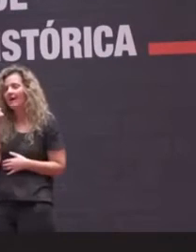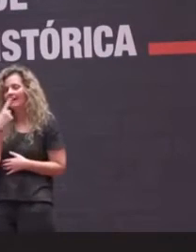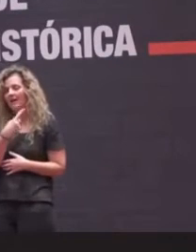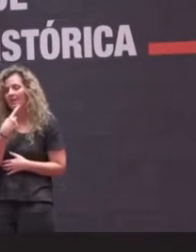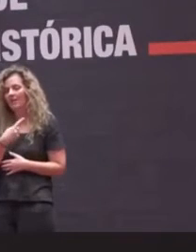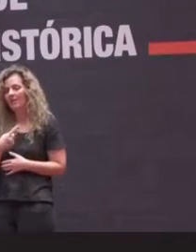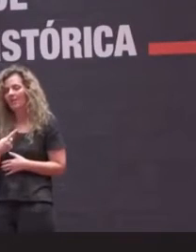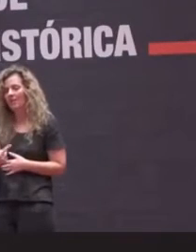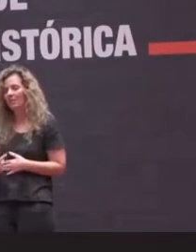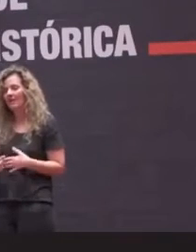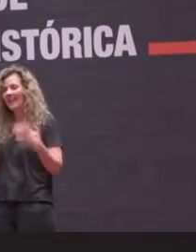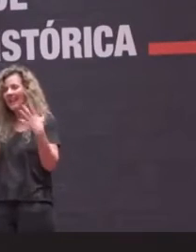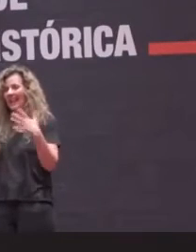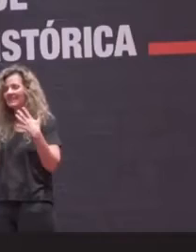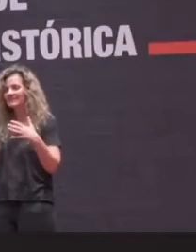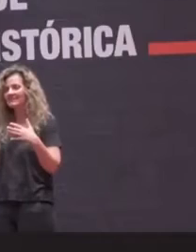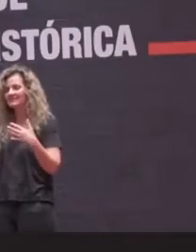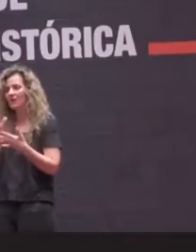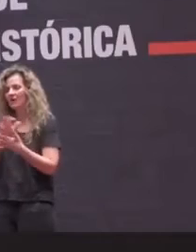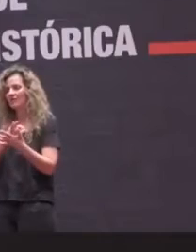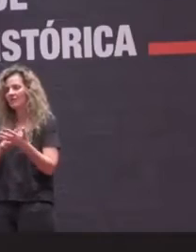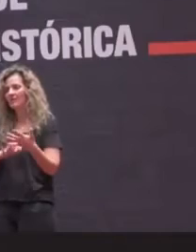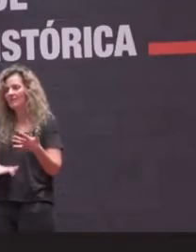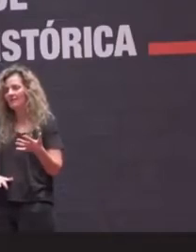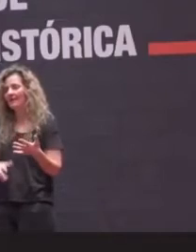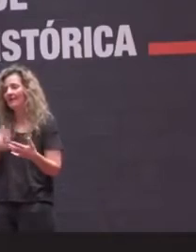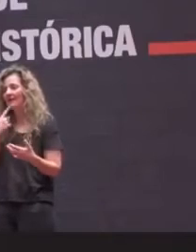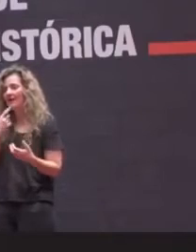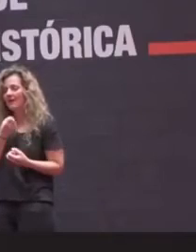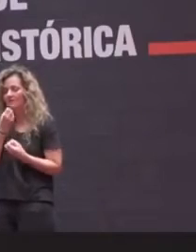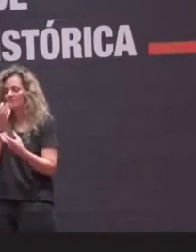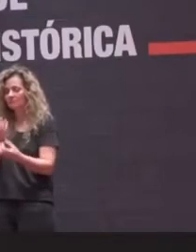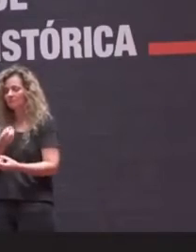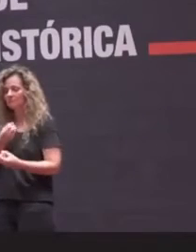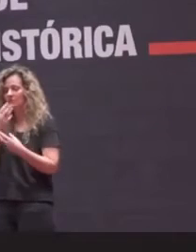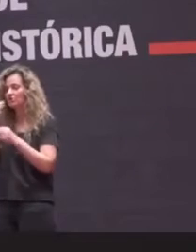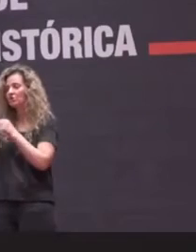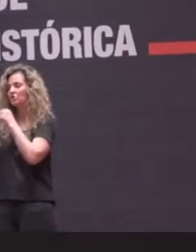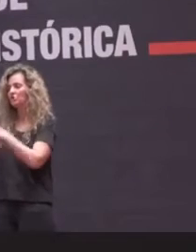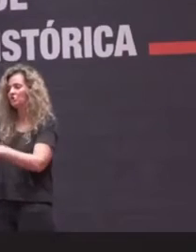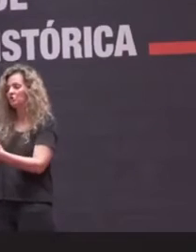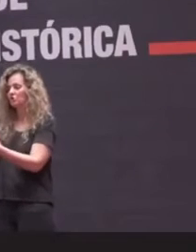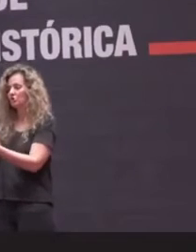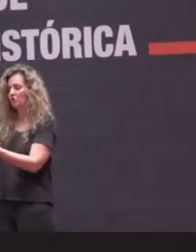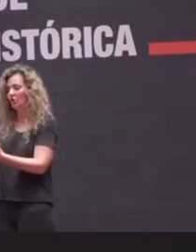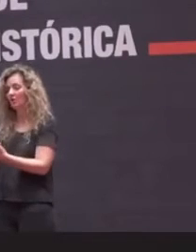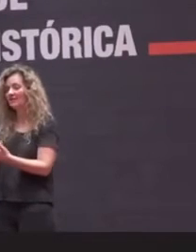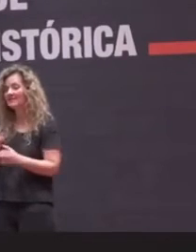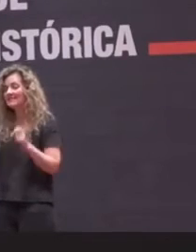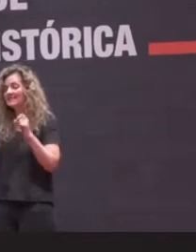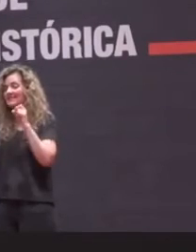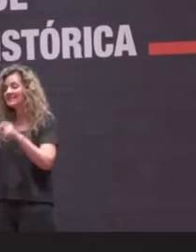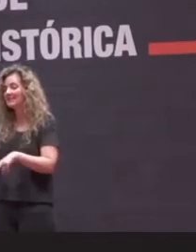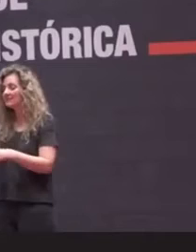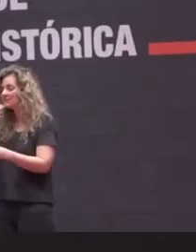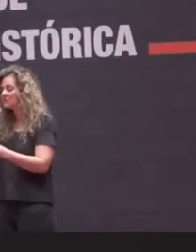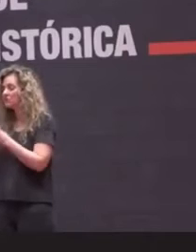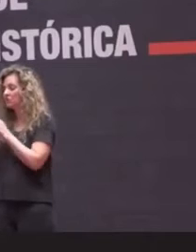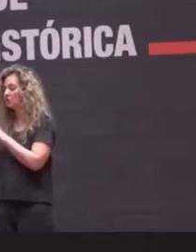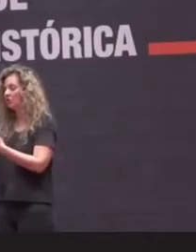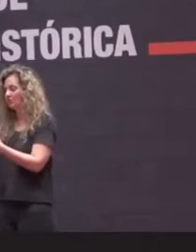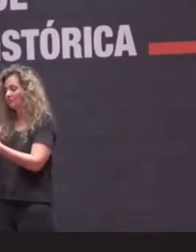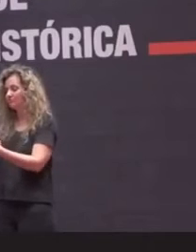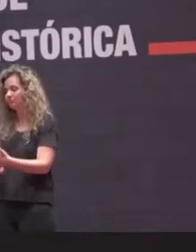60 páginas a hacer un relato histórico que es lo que se fundamenta toda sentencia. Sin ese relato histórico no hay